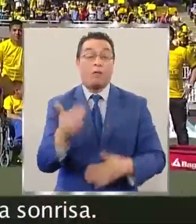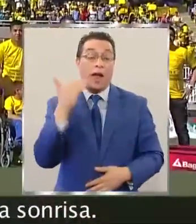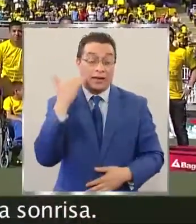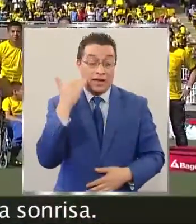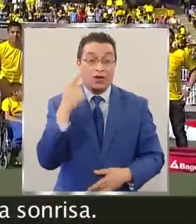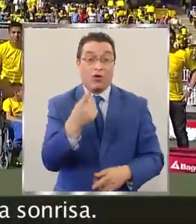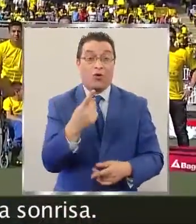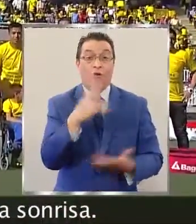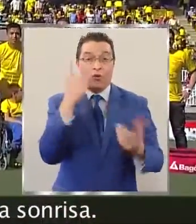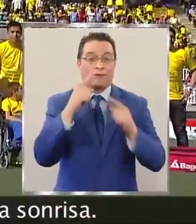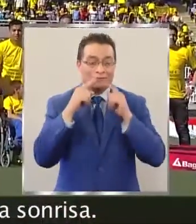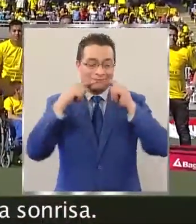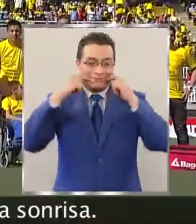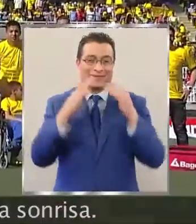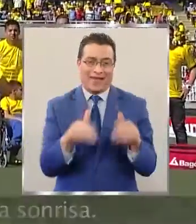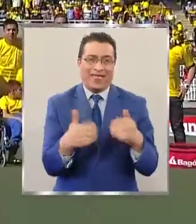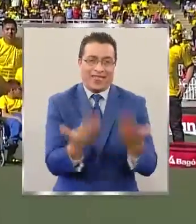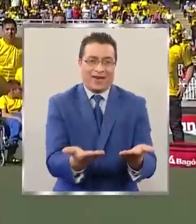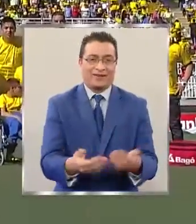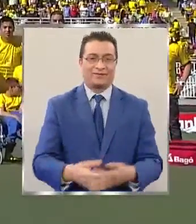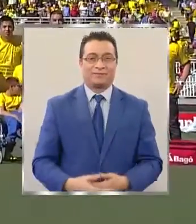algo más que una sonrisa.